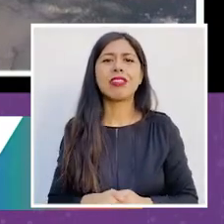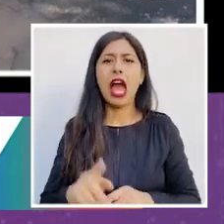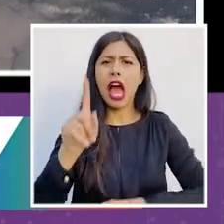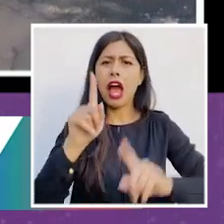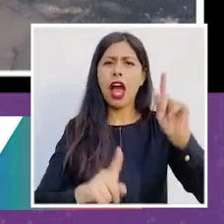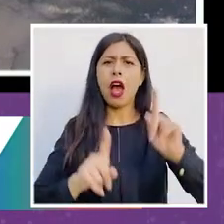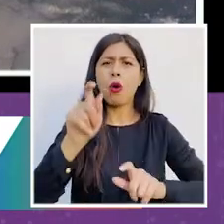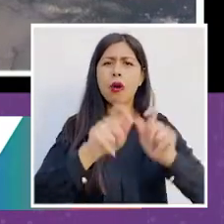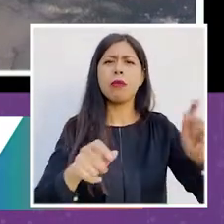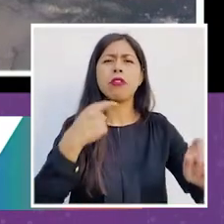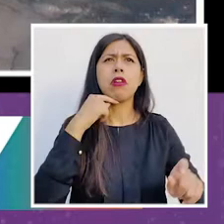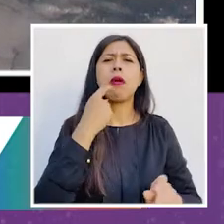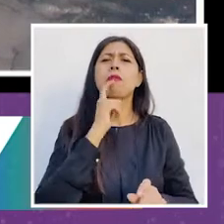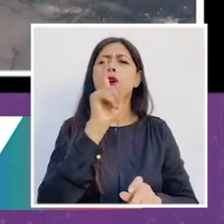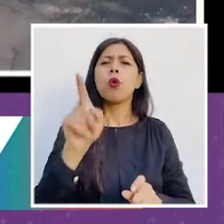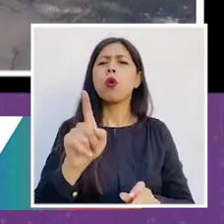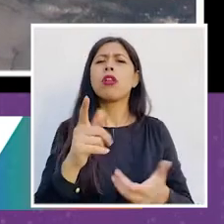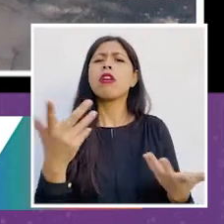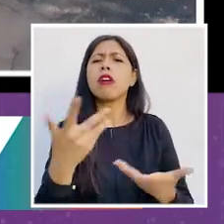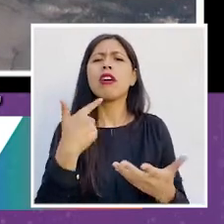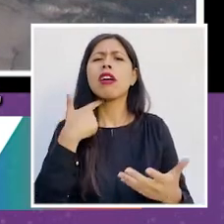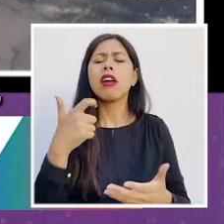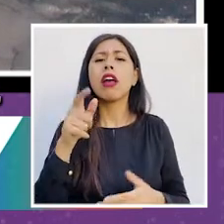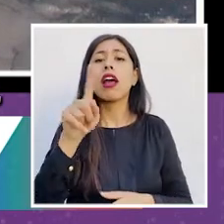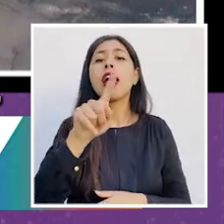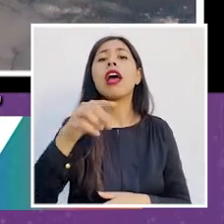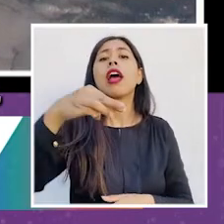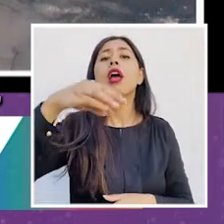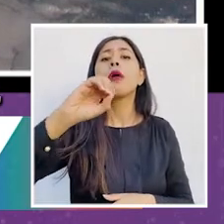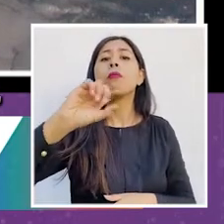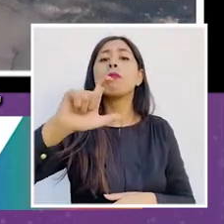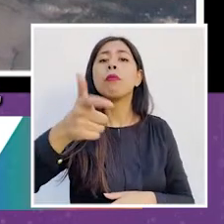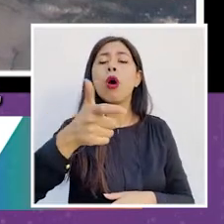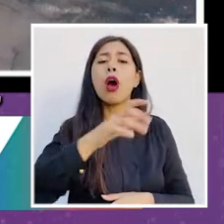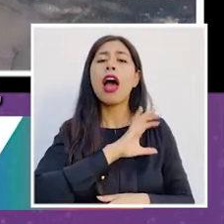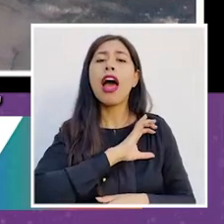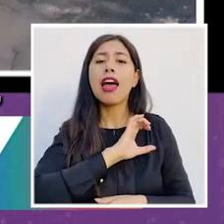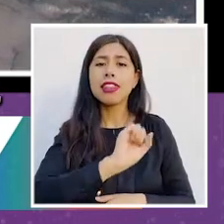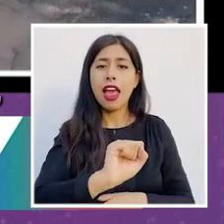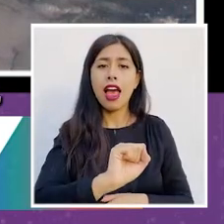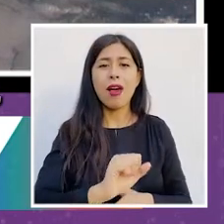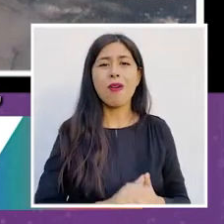algunas personas levantaron la mano cuando yo pregunté qué era esto y me dijeron, es el Smog de Santiago.